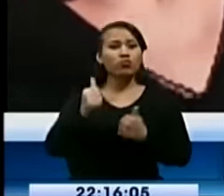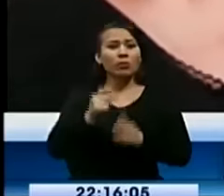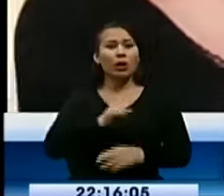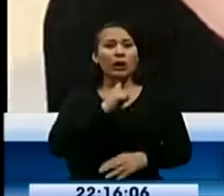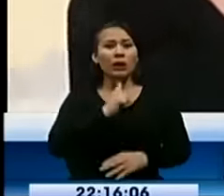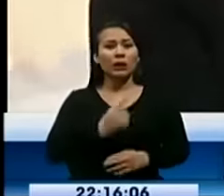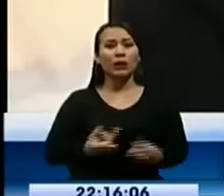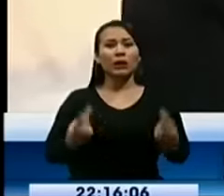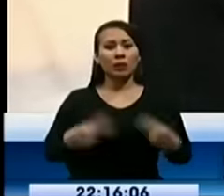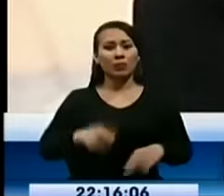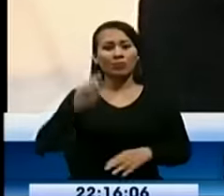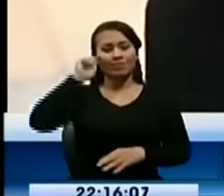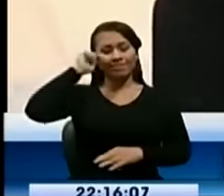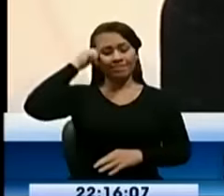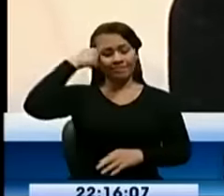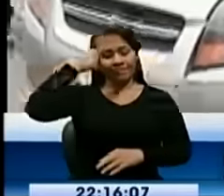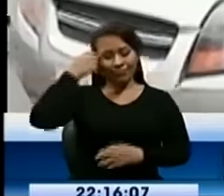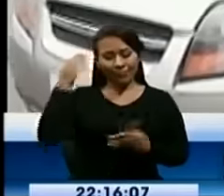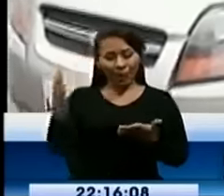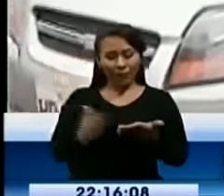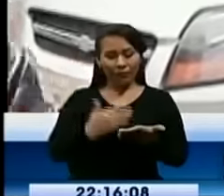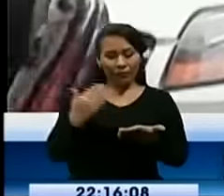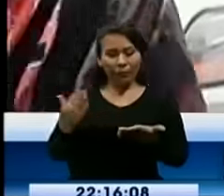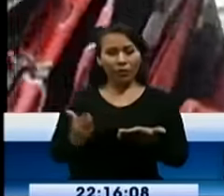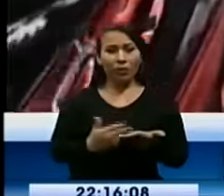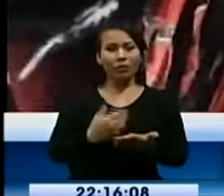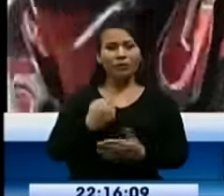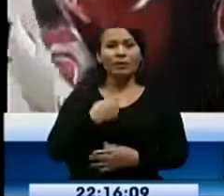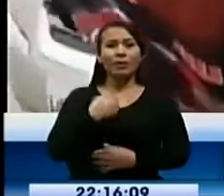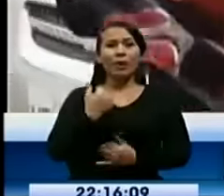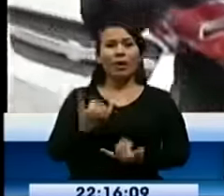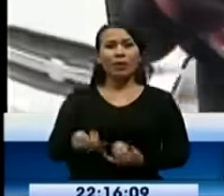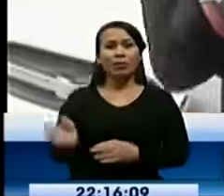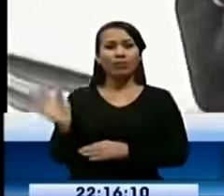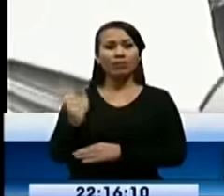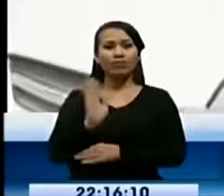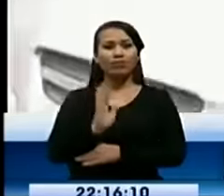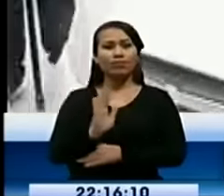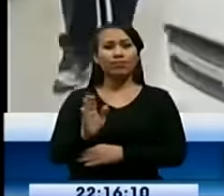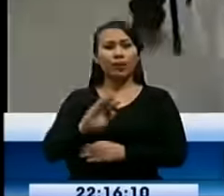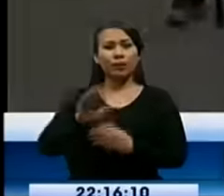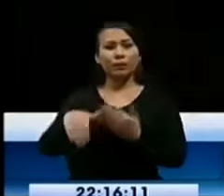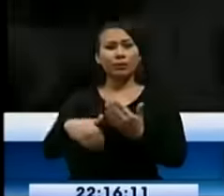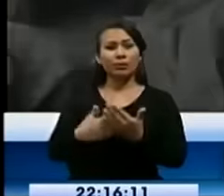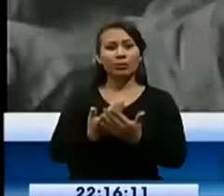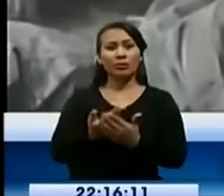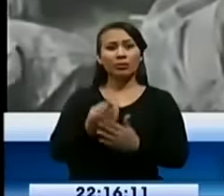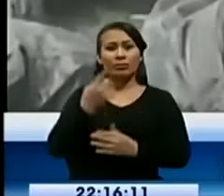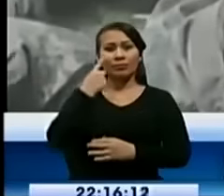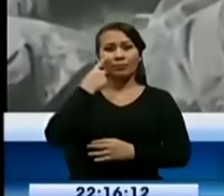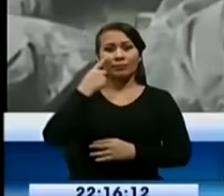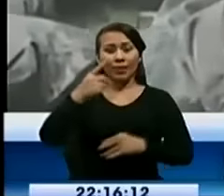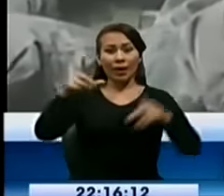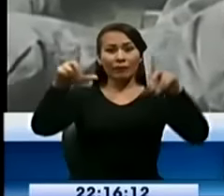Solamente quedaron sus recuerdos. Su vida sirviendo al país se refleja en estas gráficas.